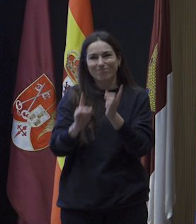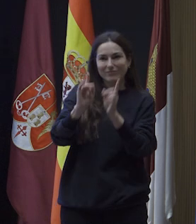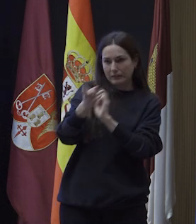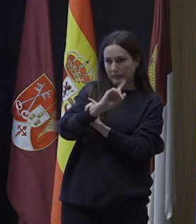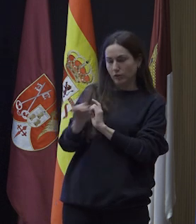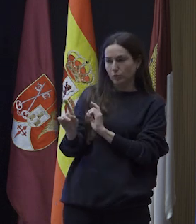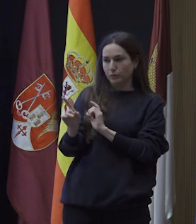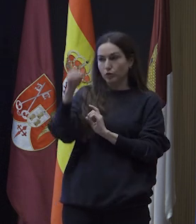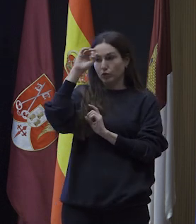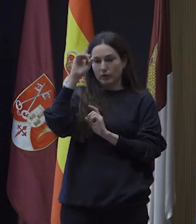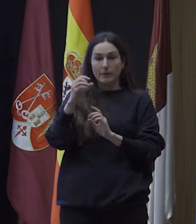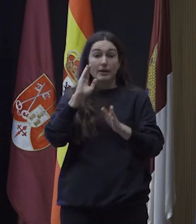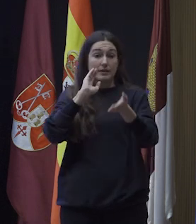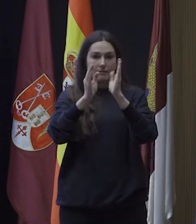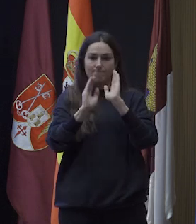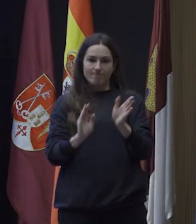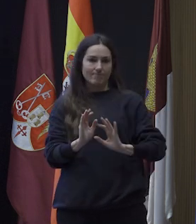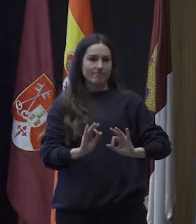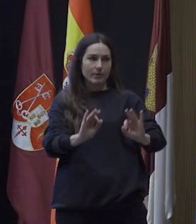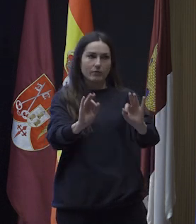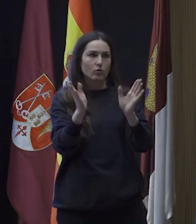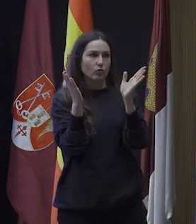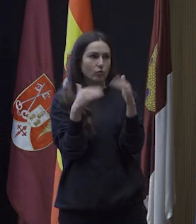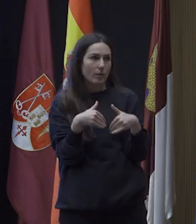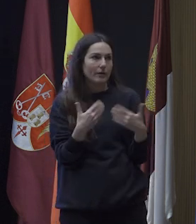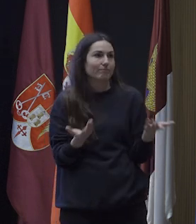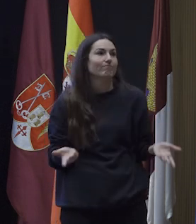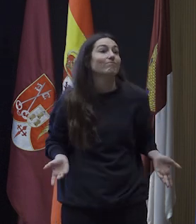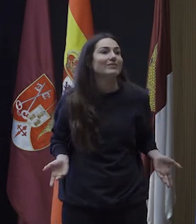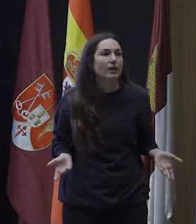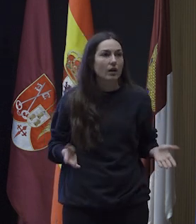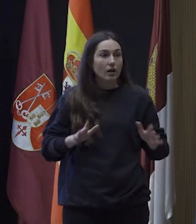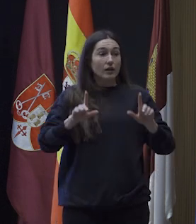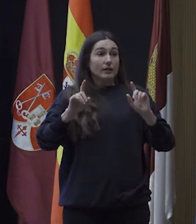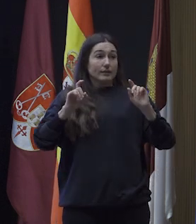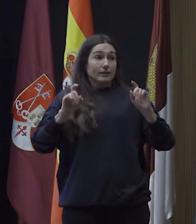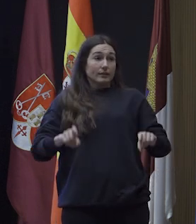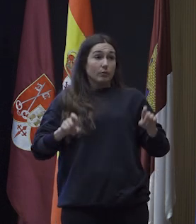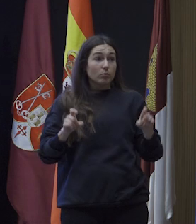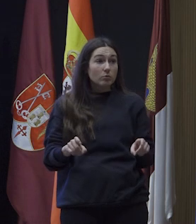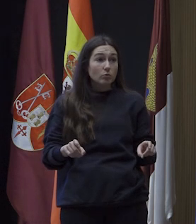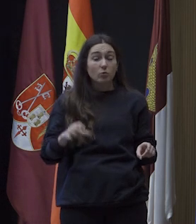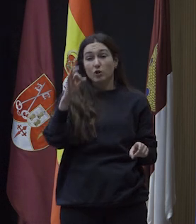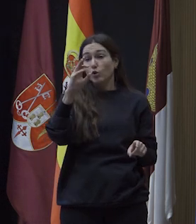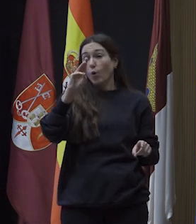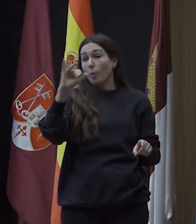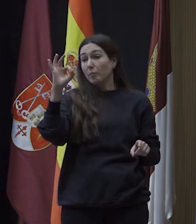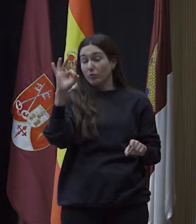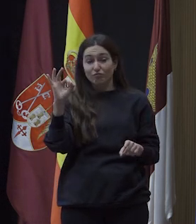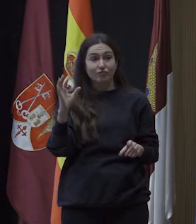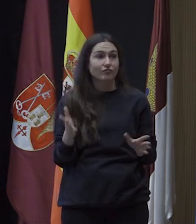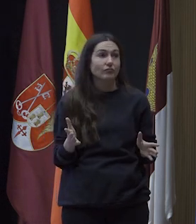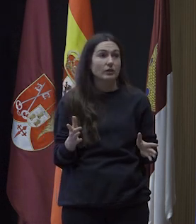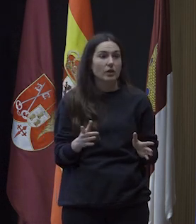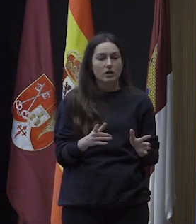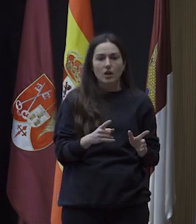supuesto, no había un tratamiento específico. Sangrías, reposo y analgésicos, cintura de opio. Tiene que pasar